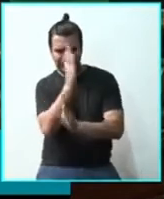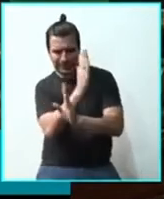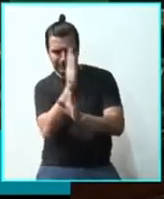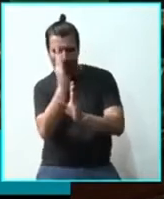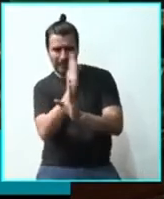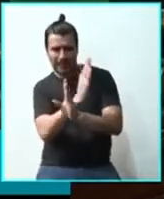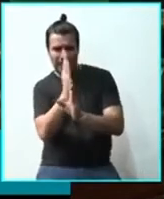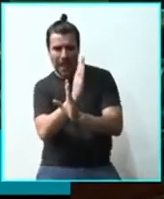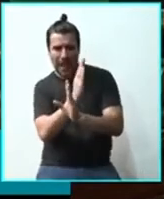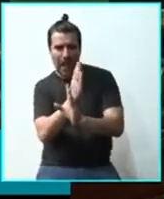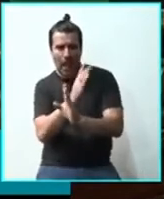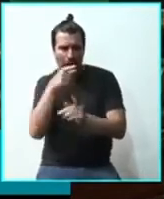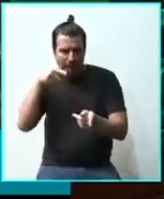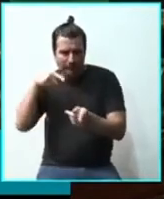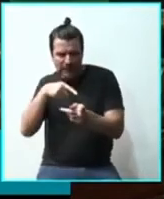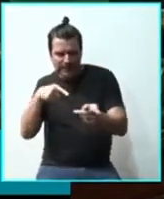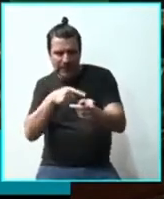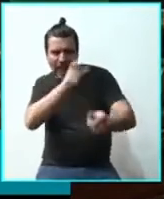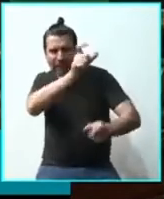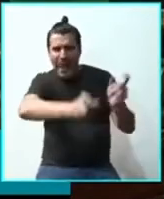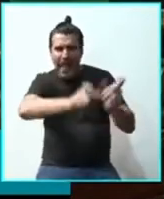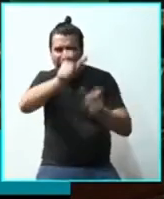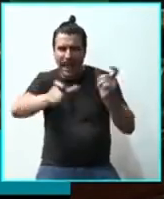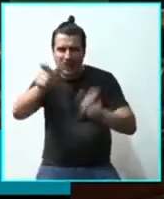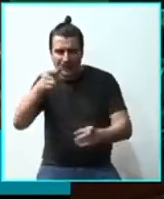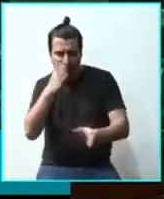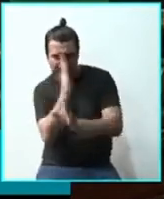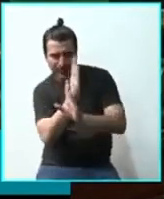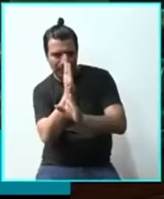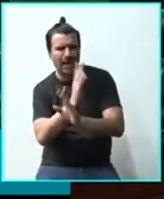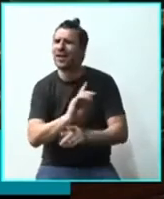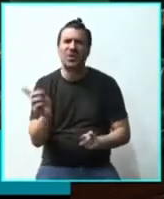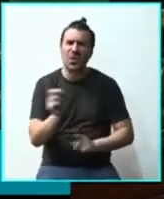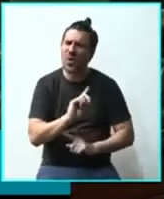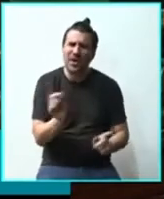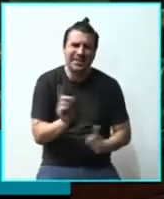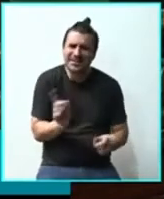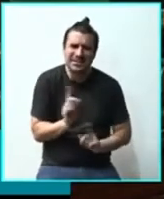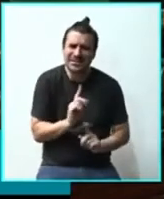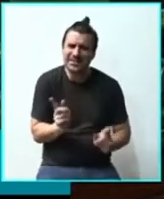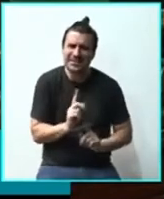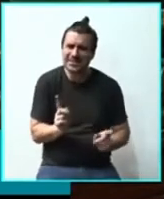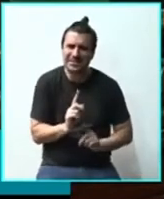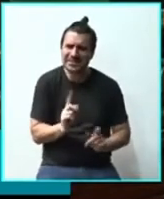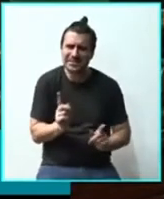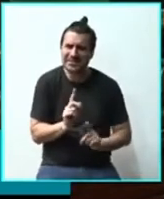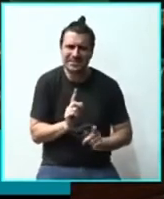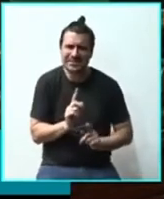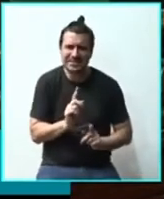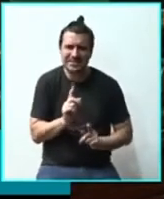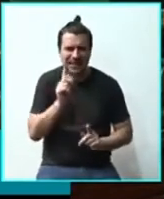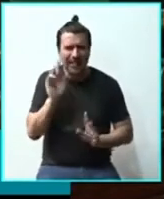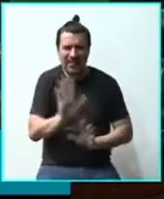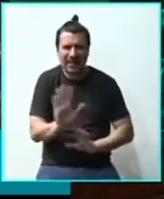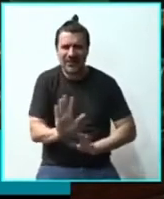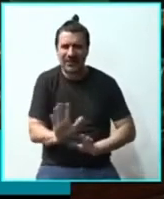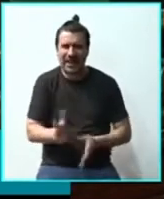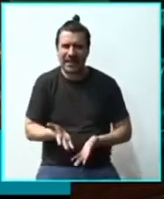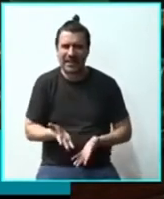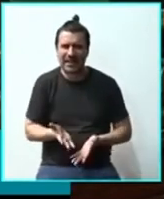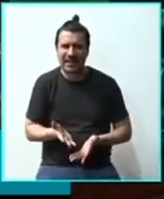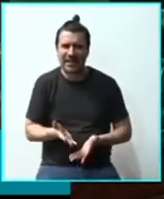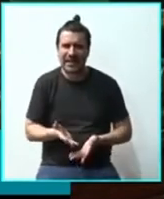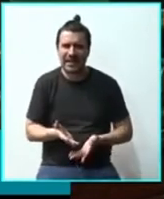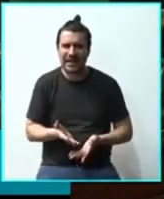contra de los vecinos que transitan la ciudad de Buenos Aires. Nada de eso. Por el contrario, ya está en la